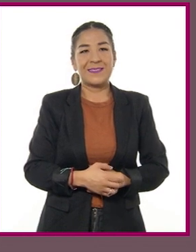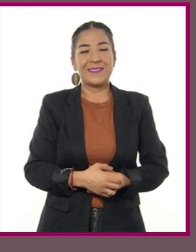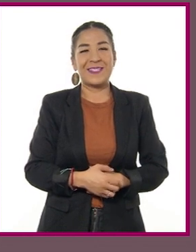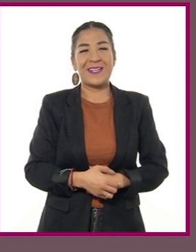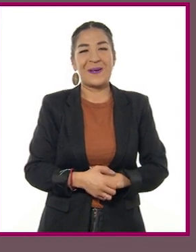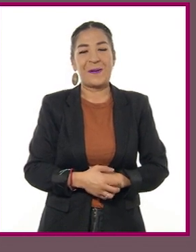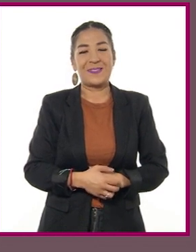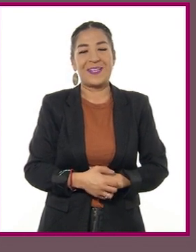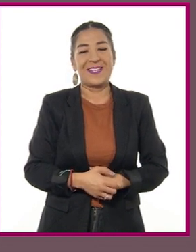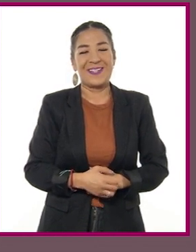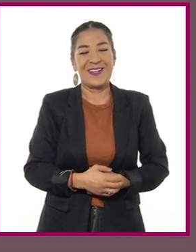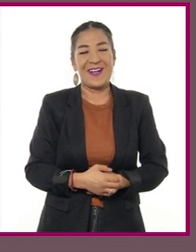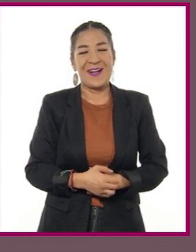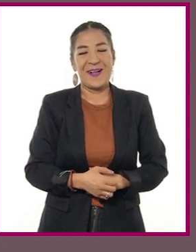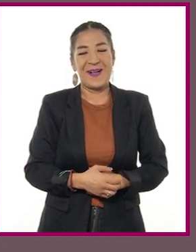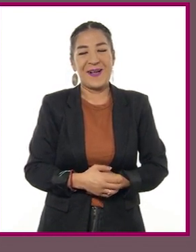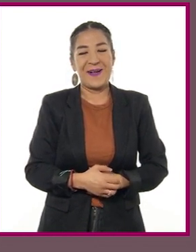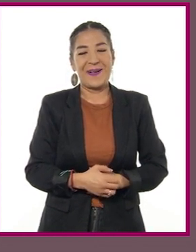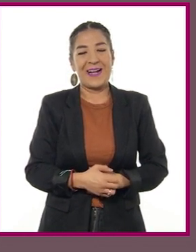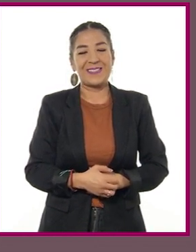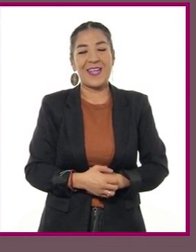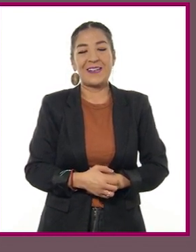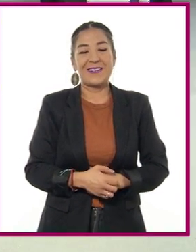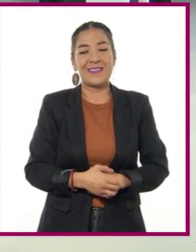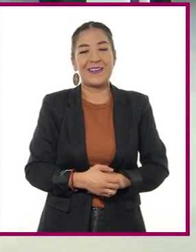y comprobables experimentalmente.